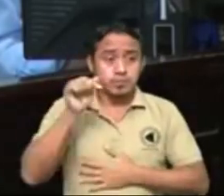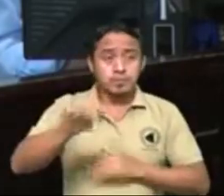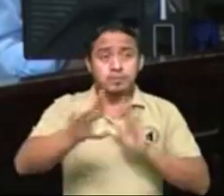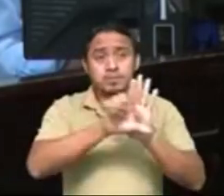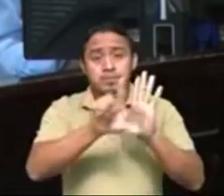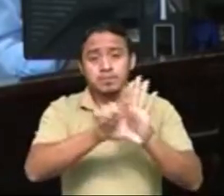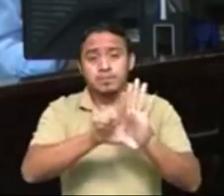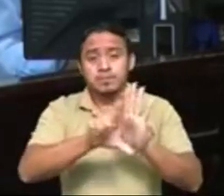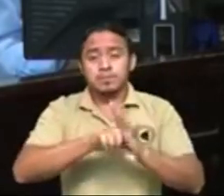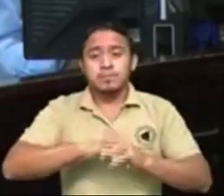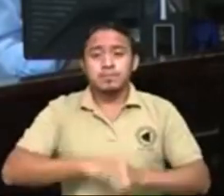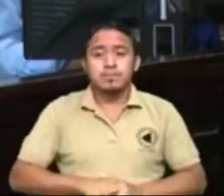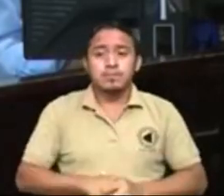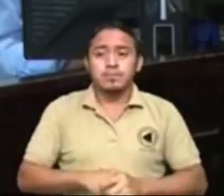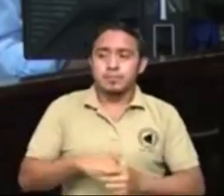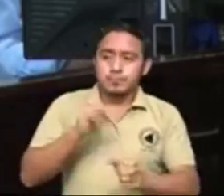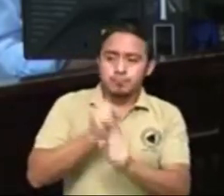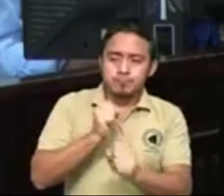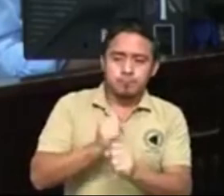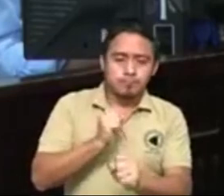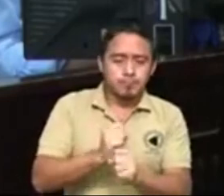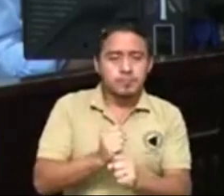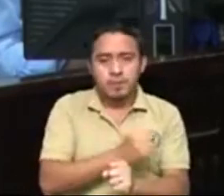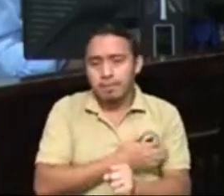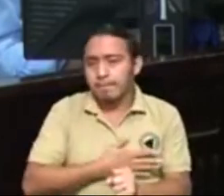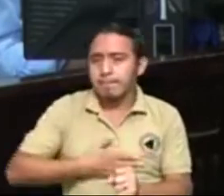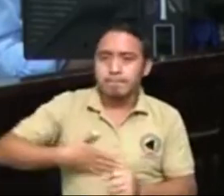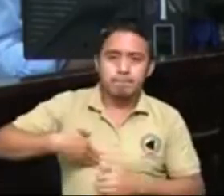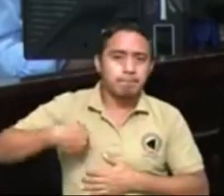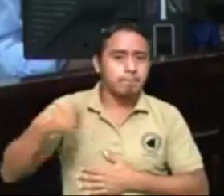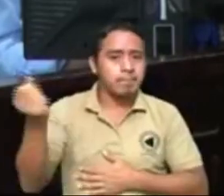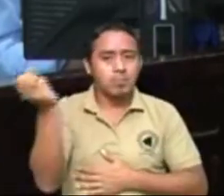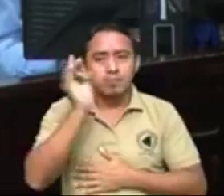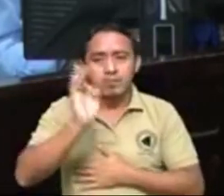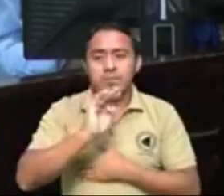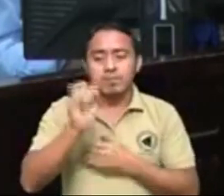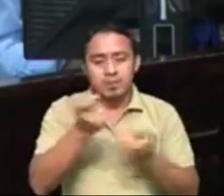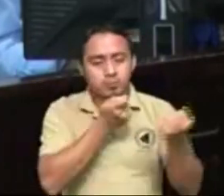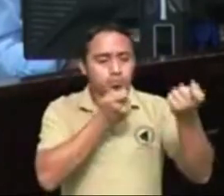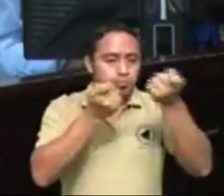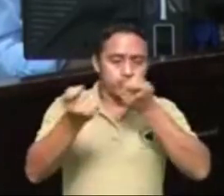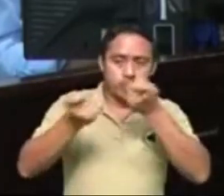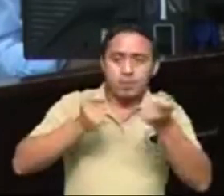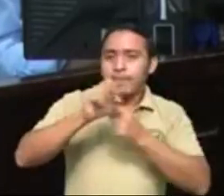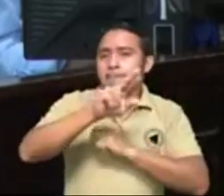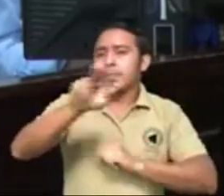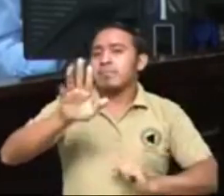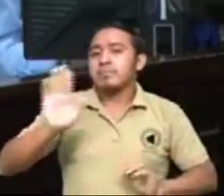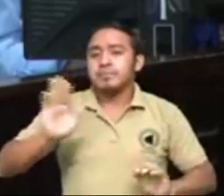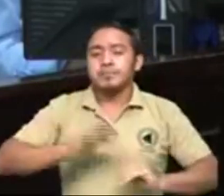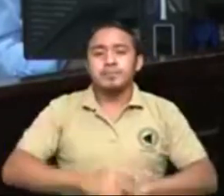ley trabajen de mejor manera la rectoría de la misma.